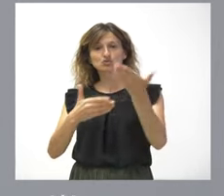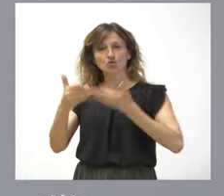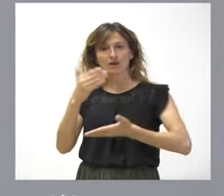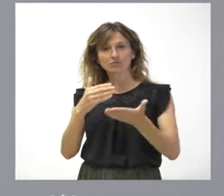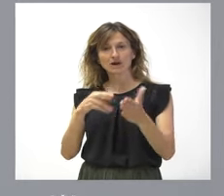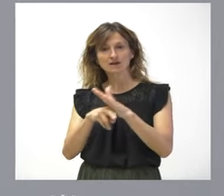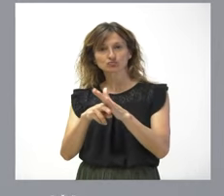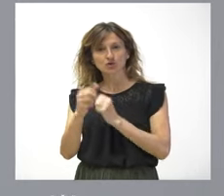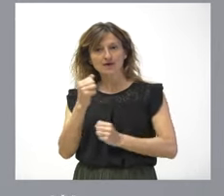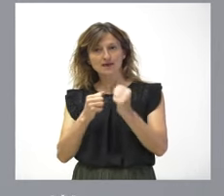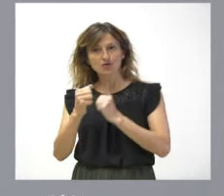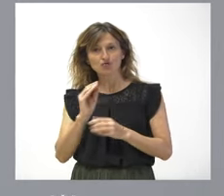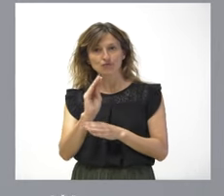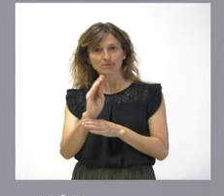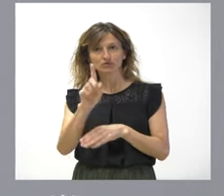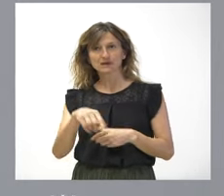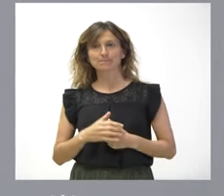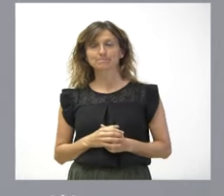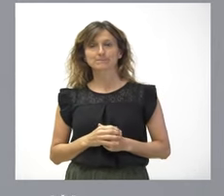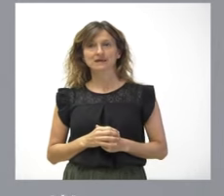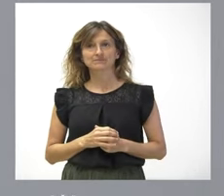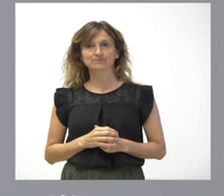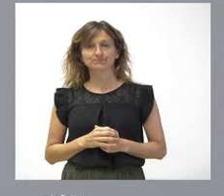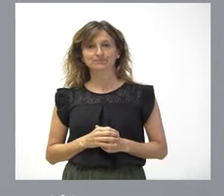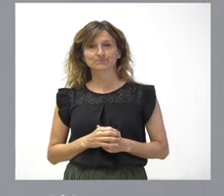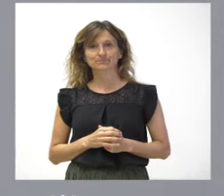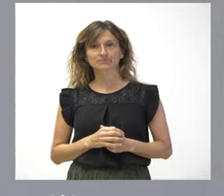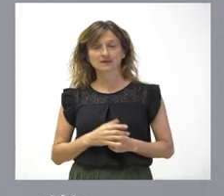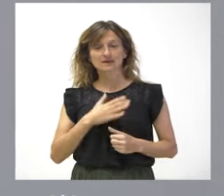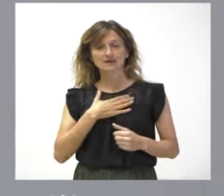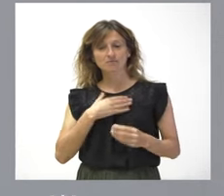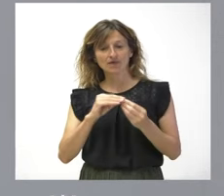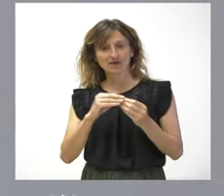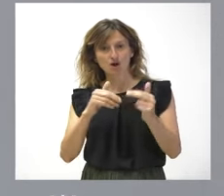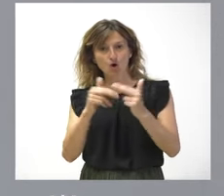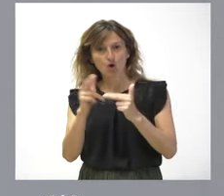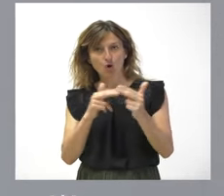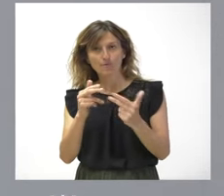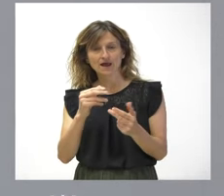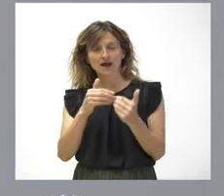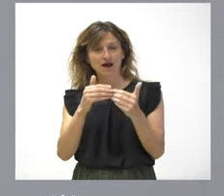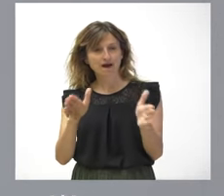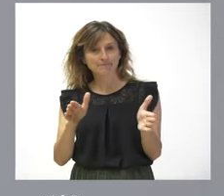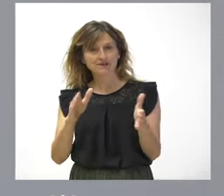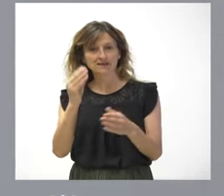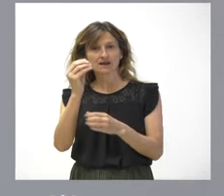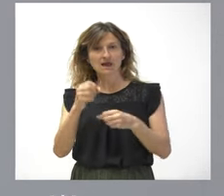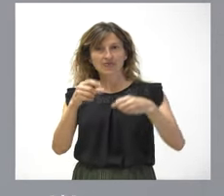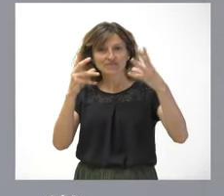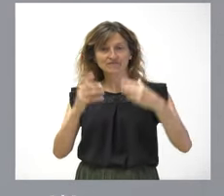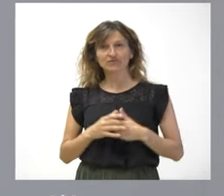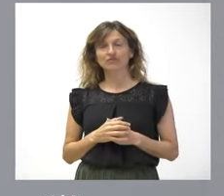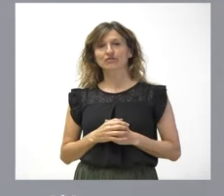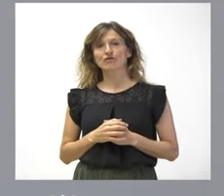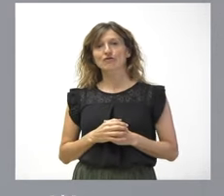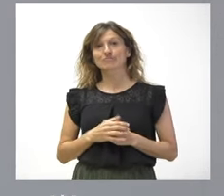económicos pues pues también naturalmente para hacer una obra para para abrir una un edificio es necesario